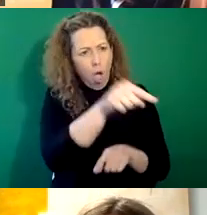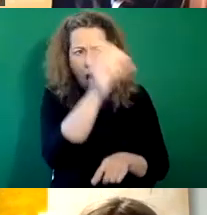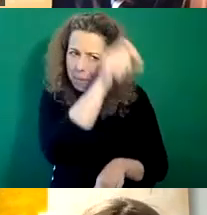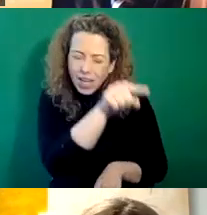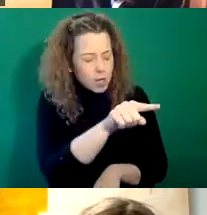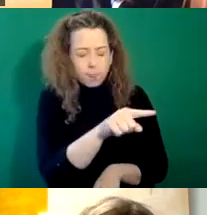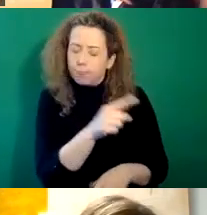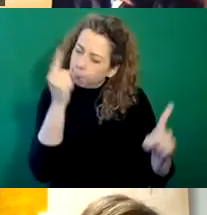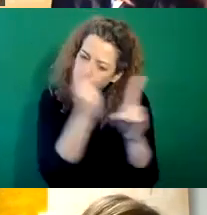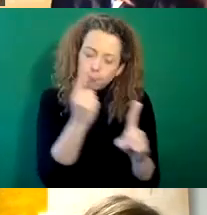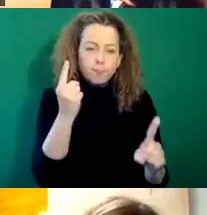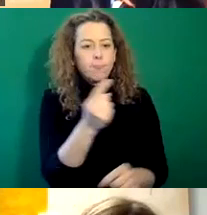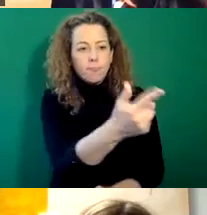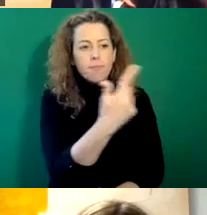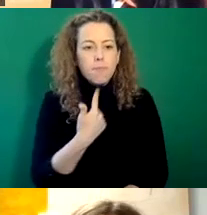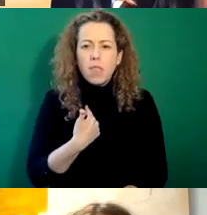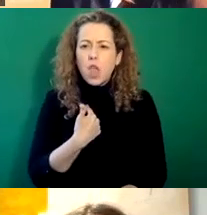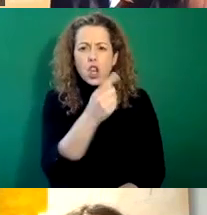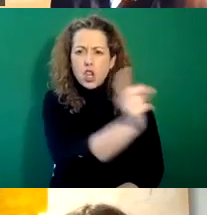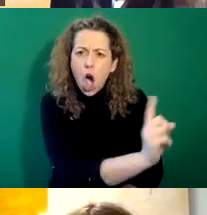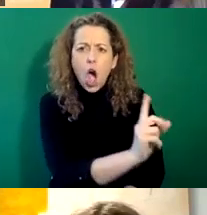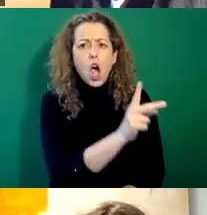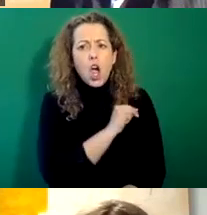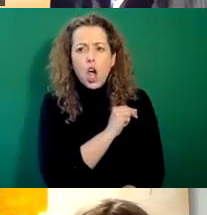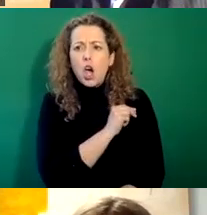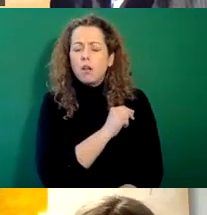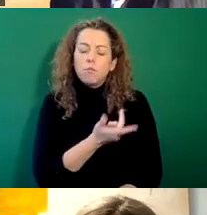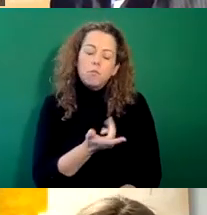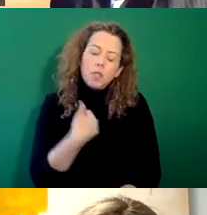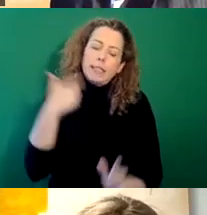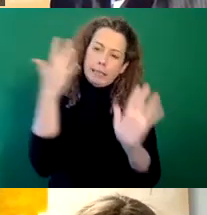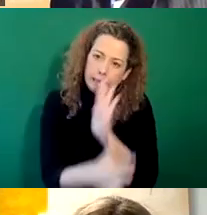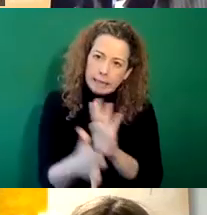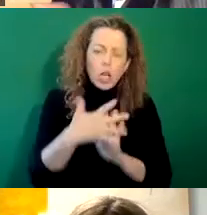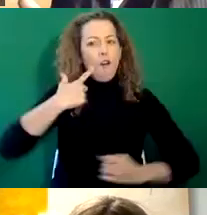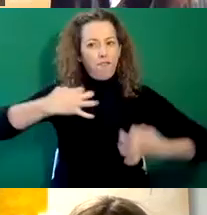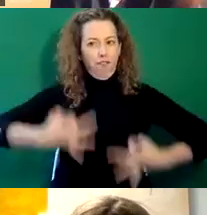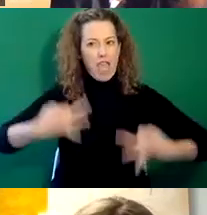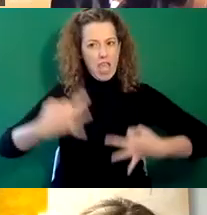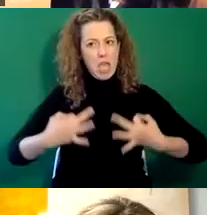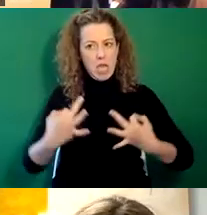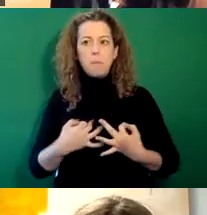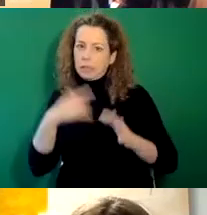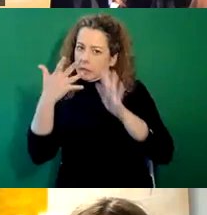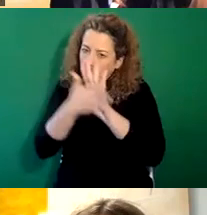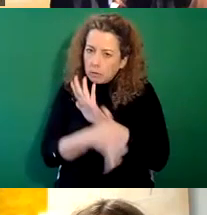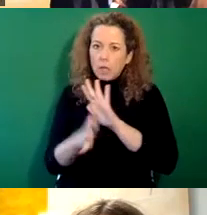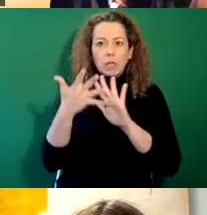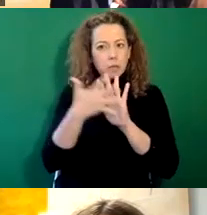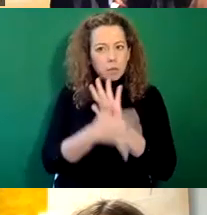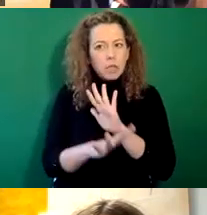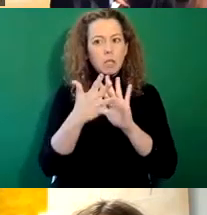En algunos casos nos decían, bajo ningún concepto. Y entonces, manteniéndonos firmes y explicándoles bien,